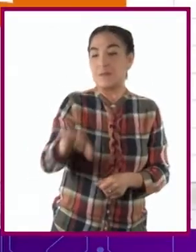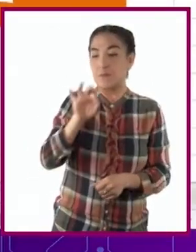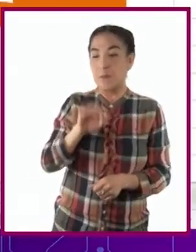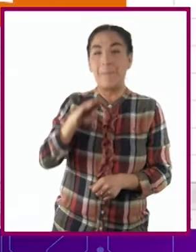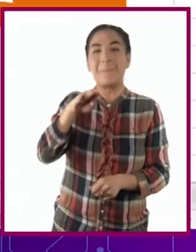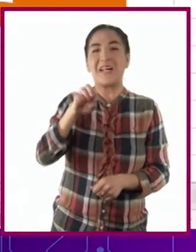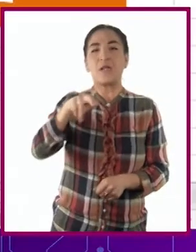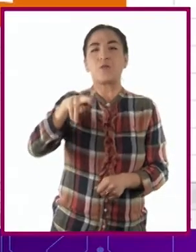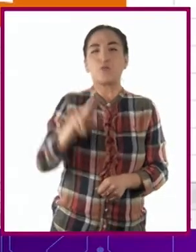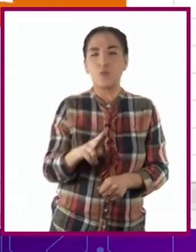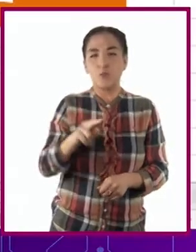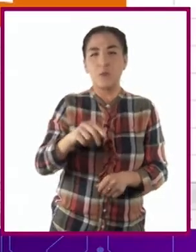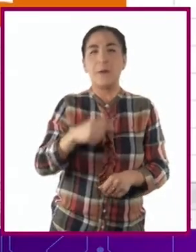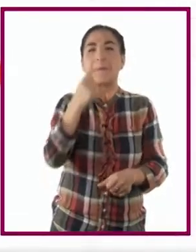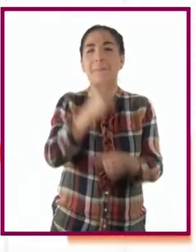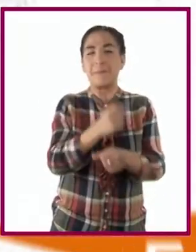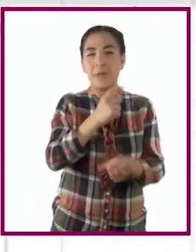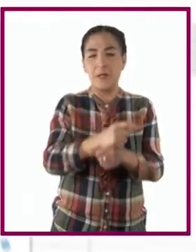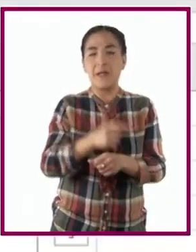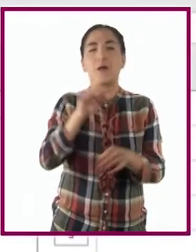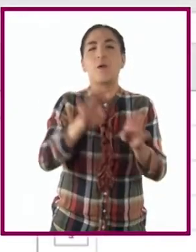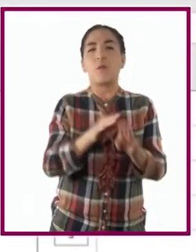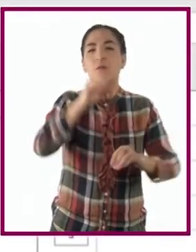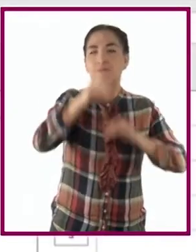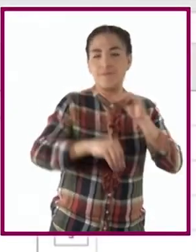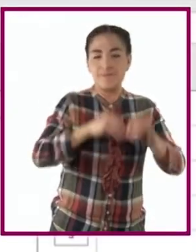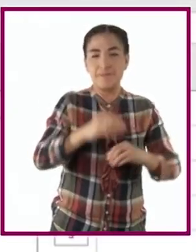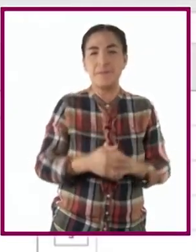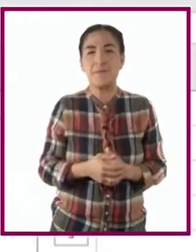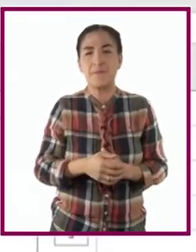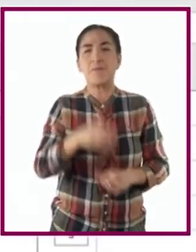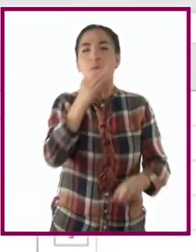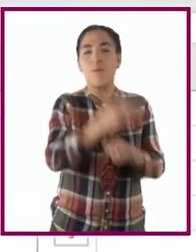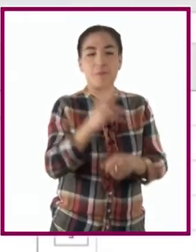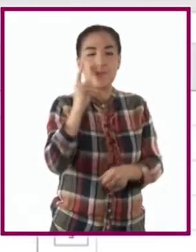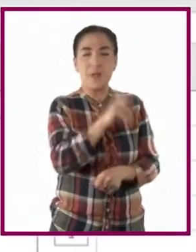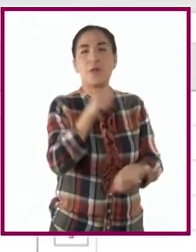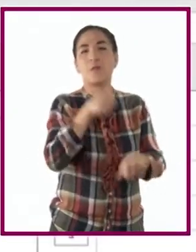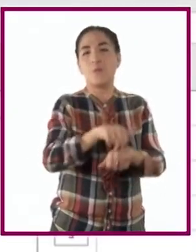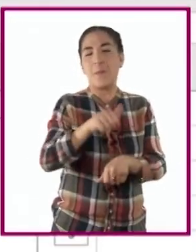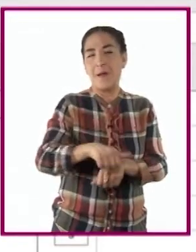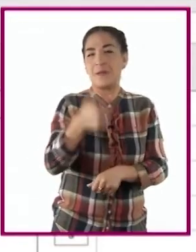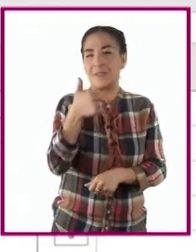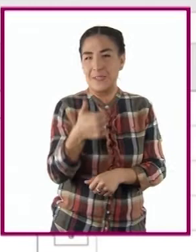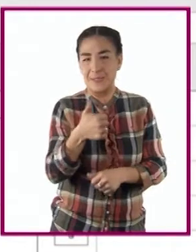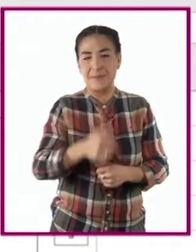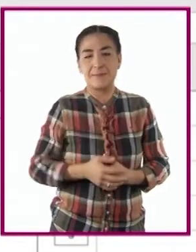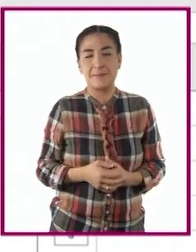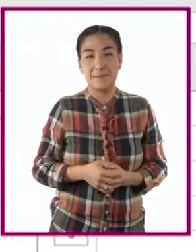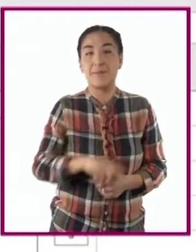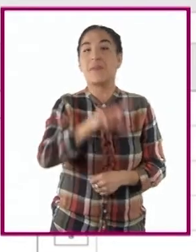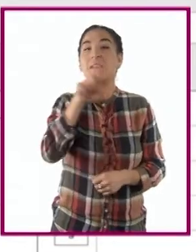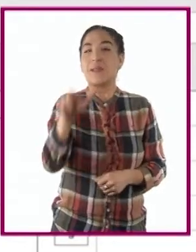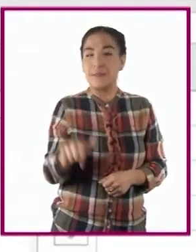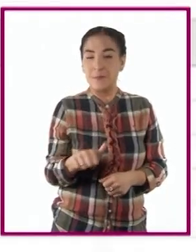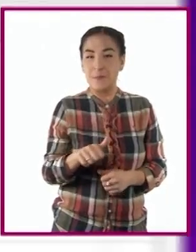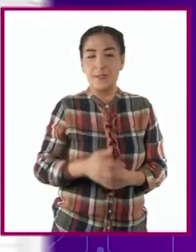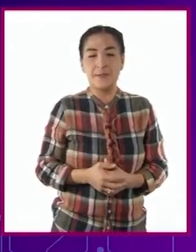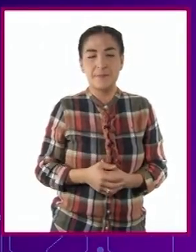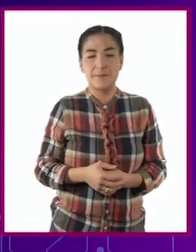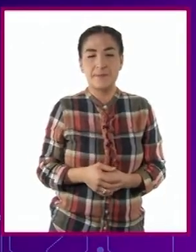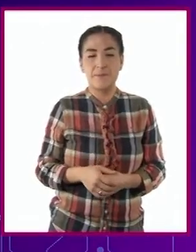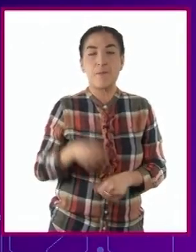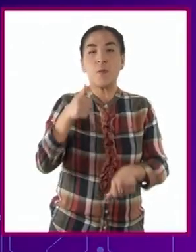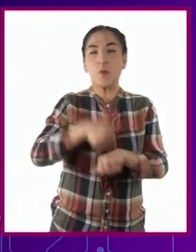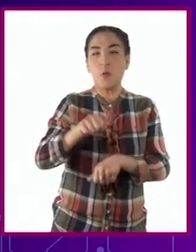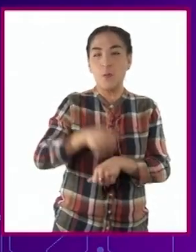menú principal la opción Diseños, aquí mostrado con el número 6. Y a continuación, identificado